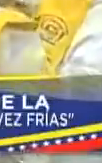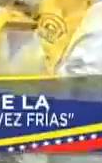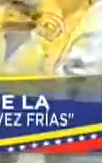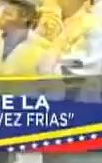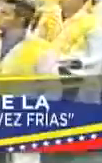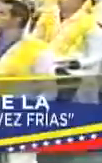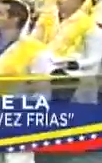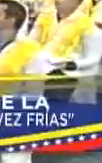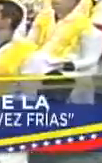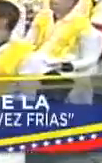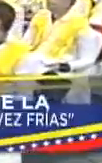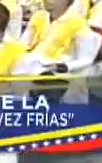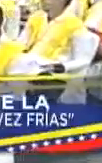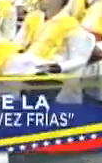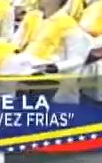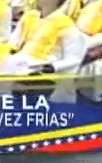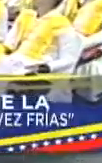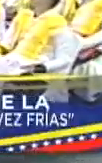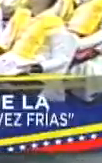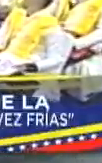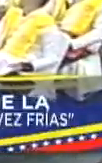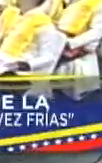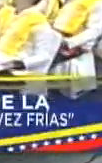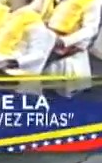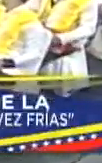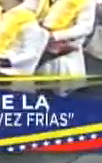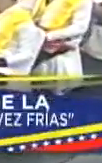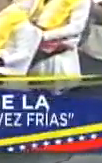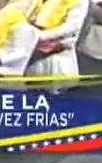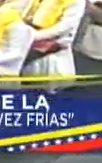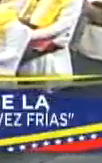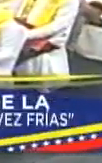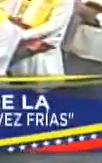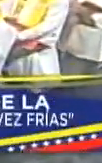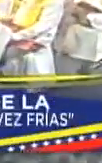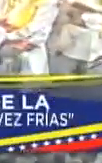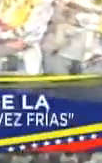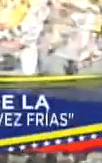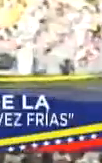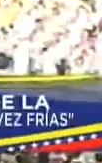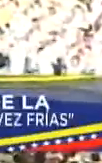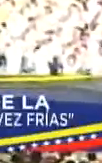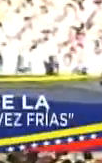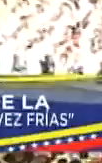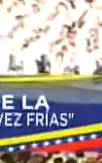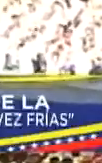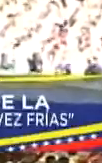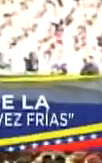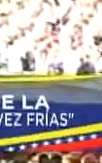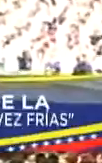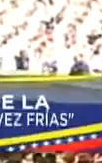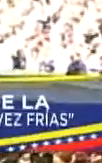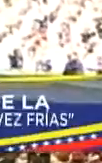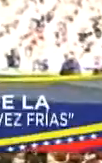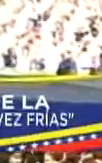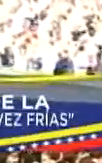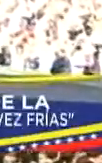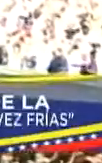Necesitamos mucho bioanálisis y necesitamos mucho electromedicina para poder